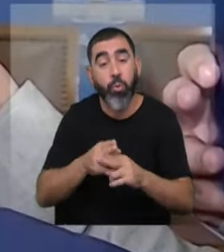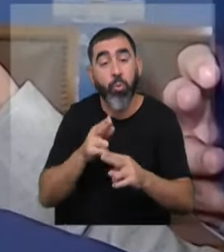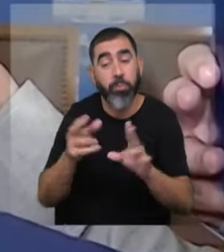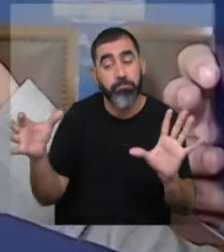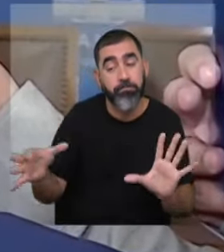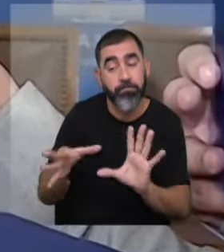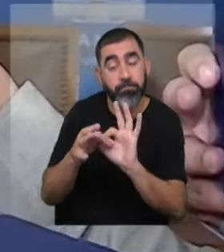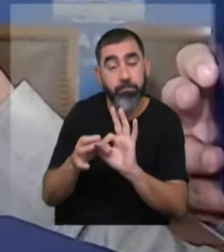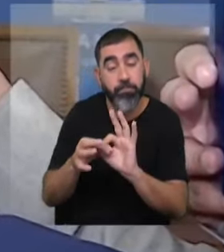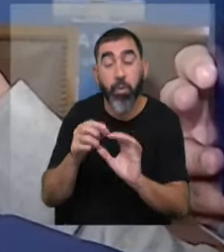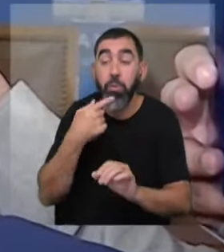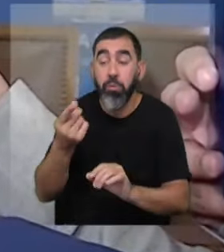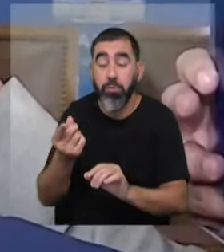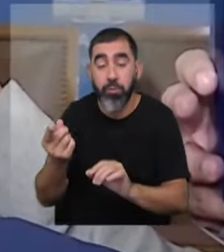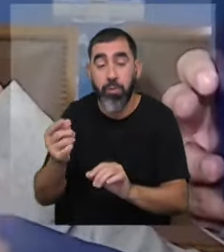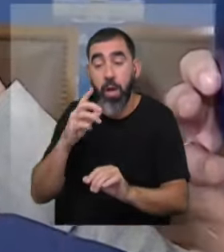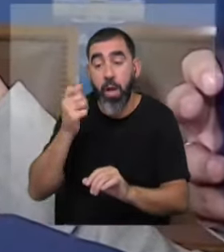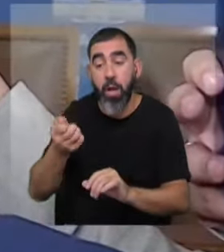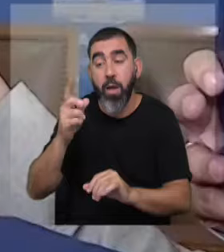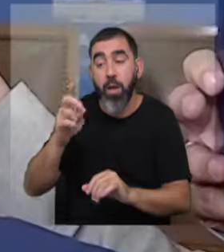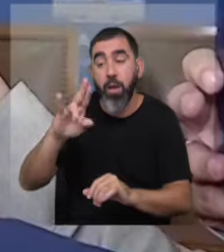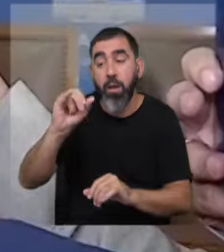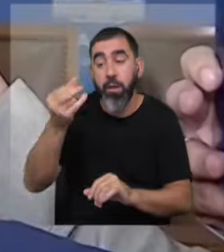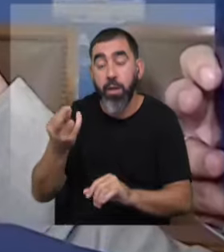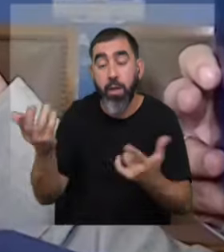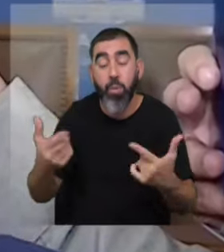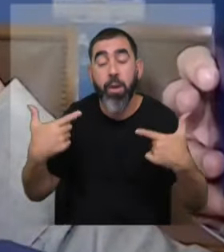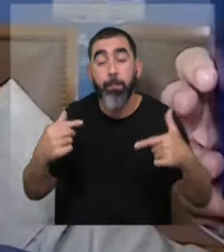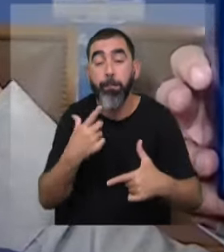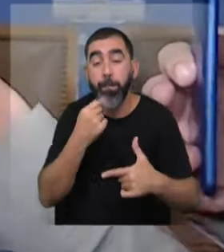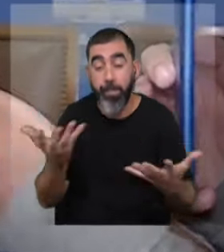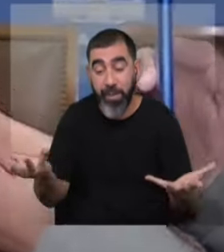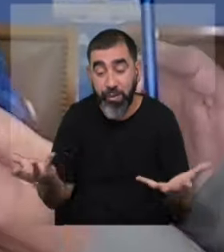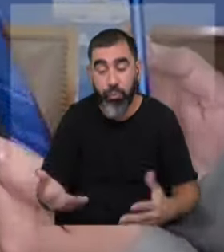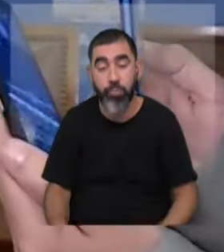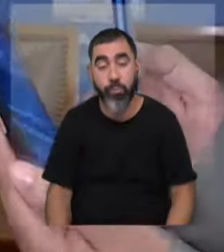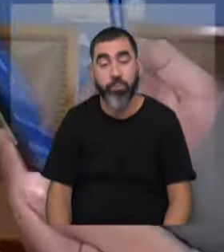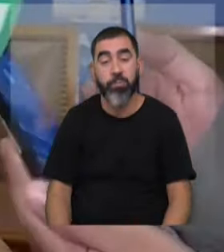relación, en su opinión, entre Aguiar y el actual ministro del Interior, Martinelli.